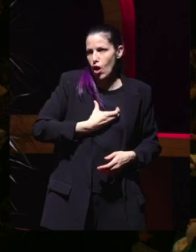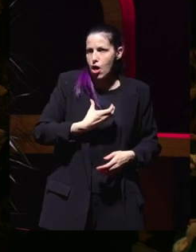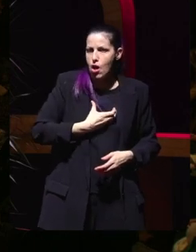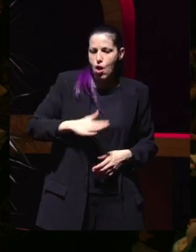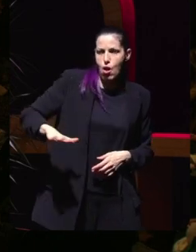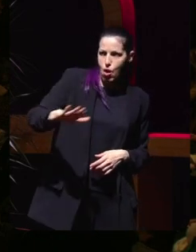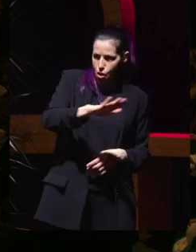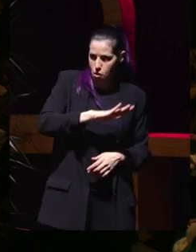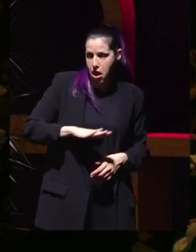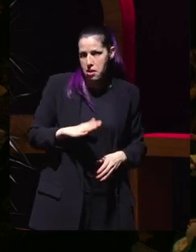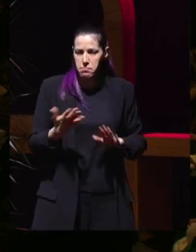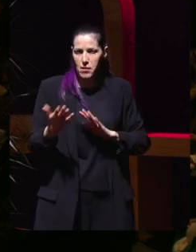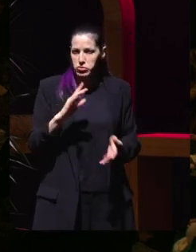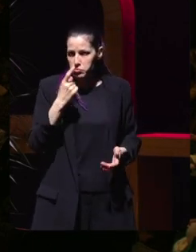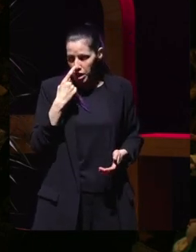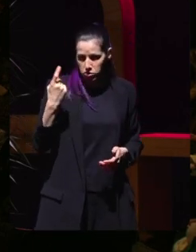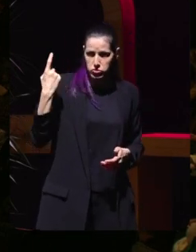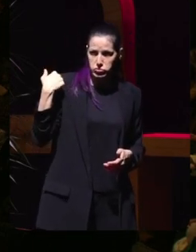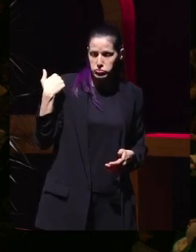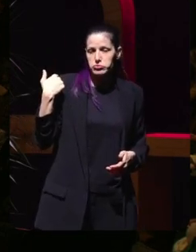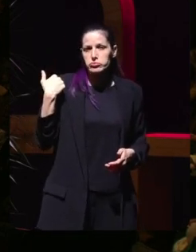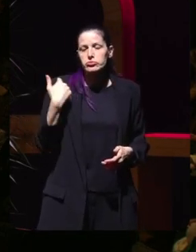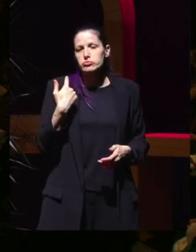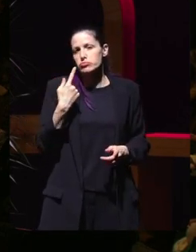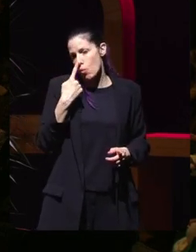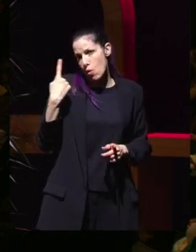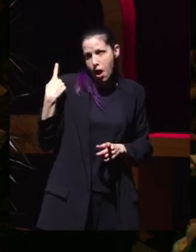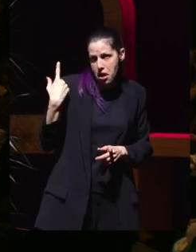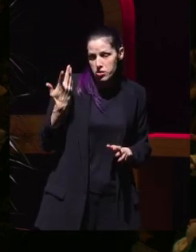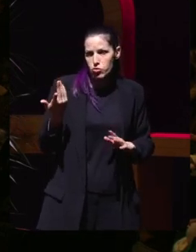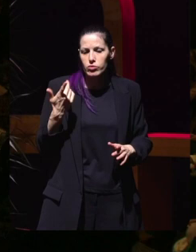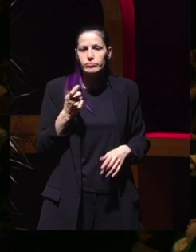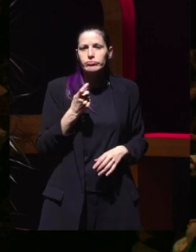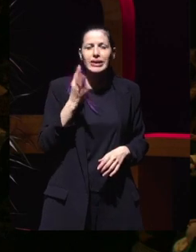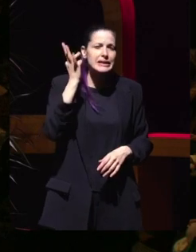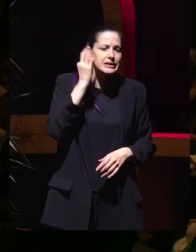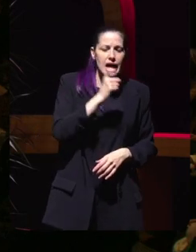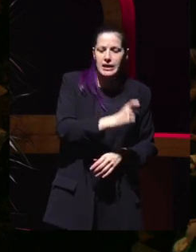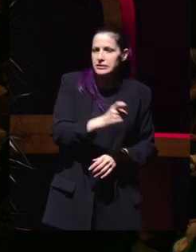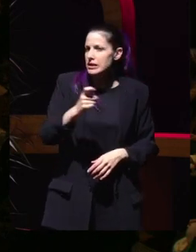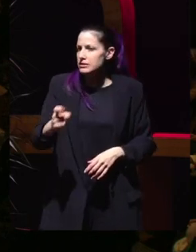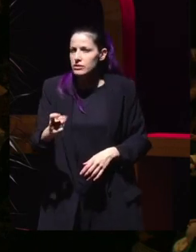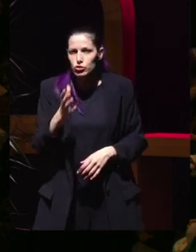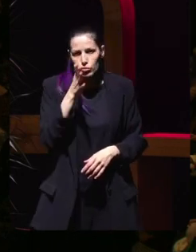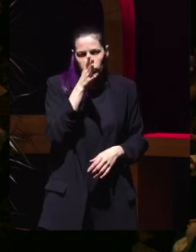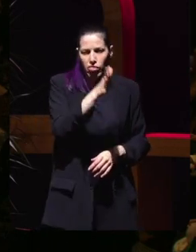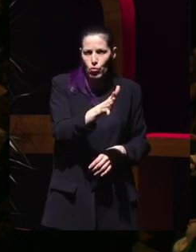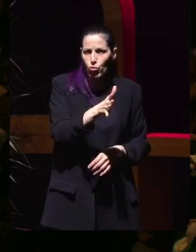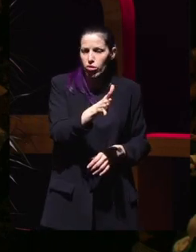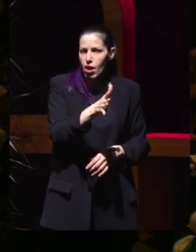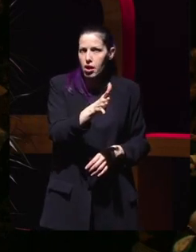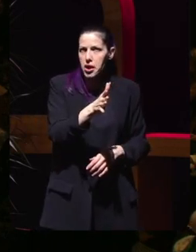ánodoma y submenú pues caso de una moza de Sancho que denunció pues